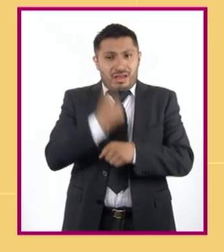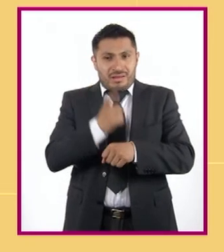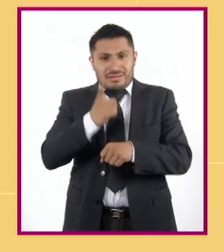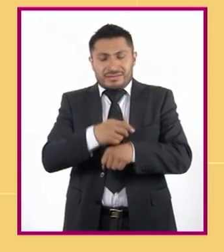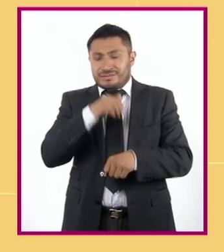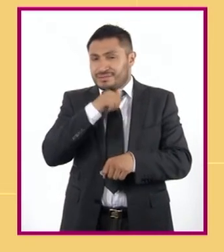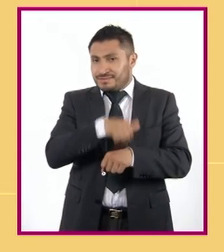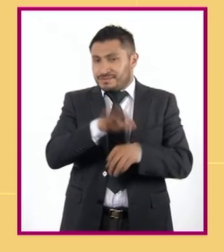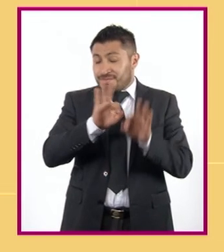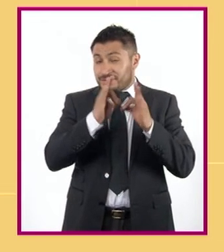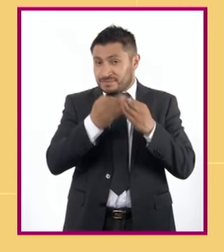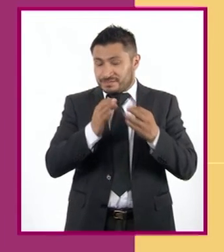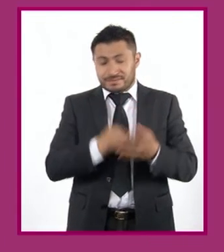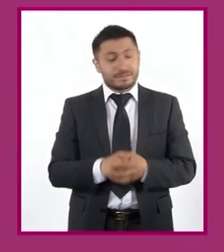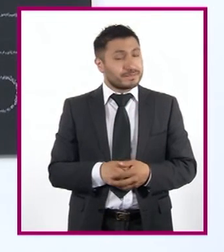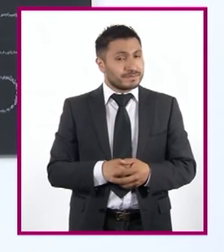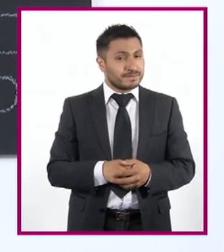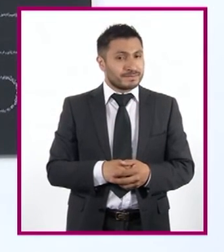figura.